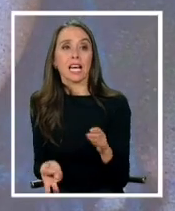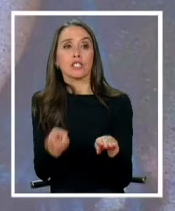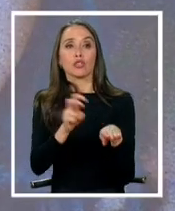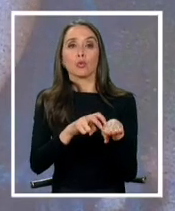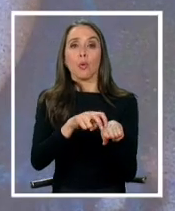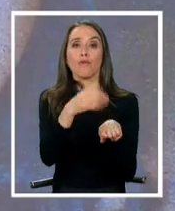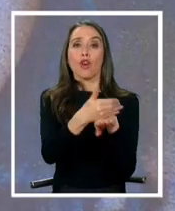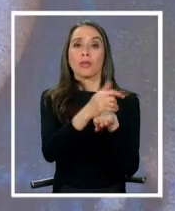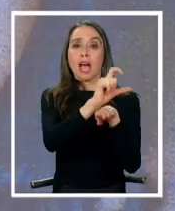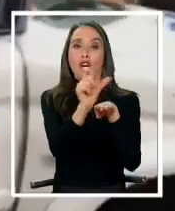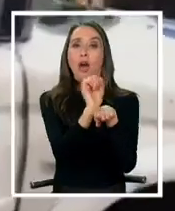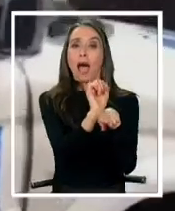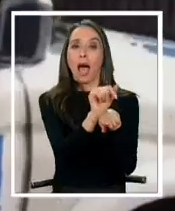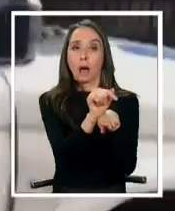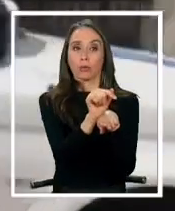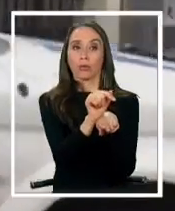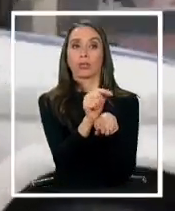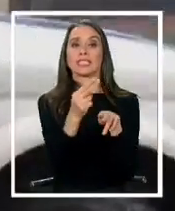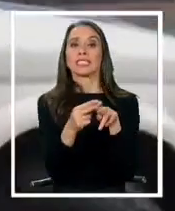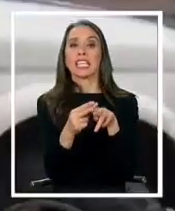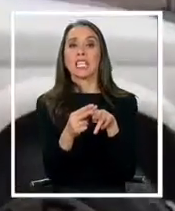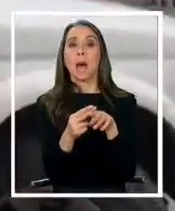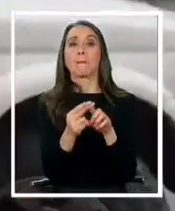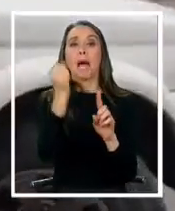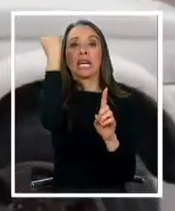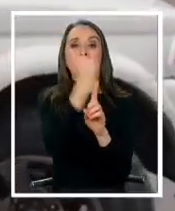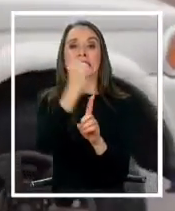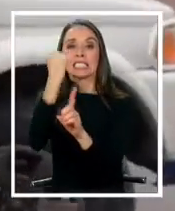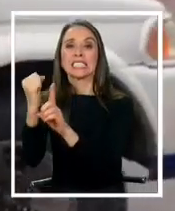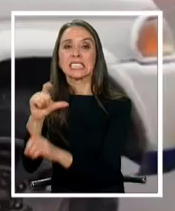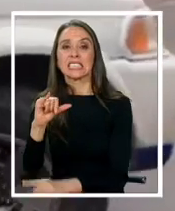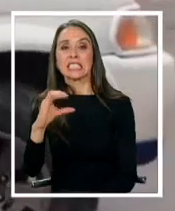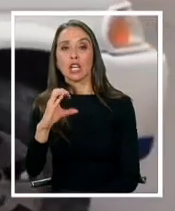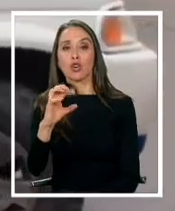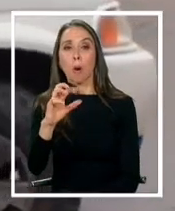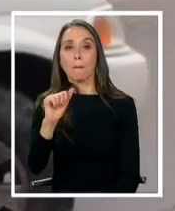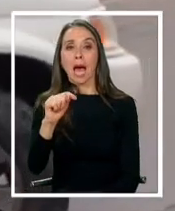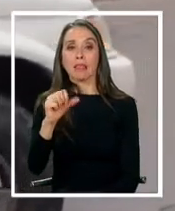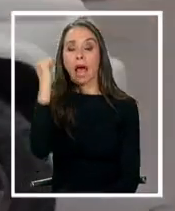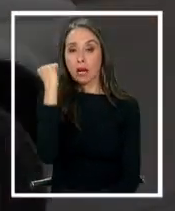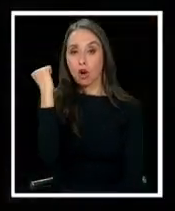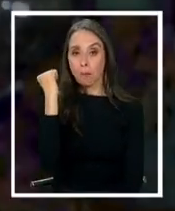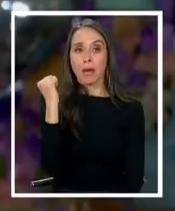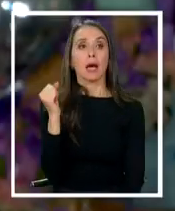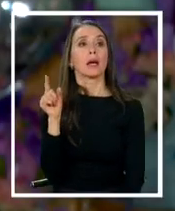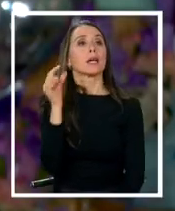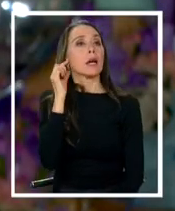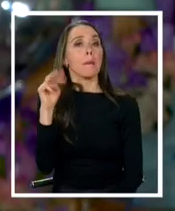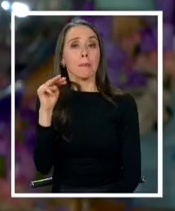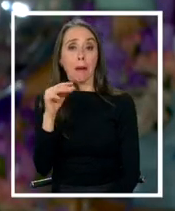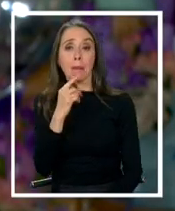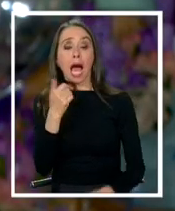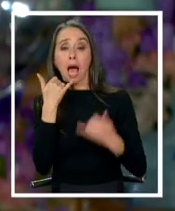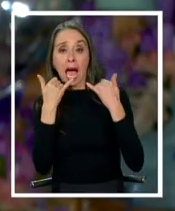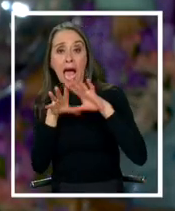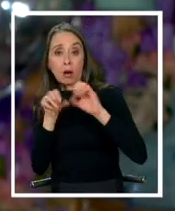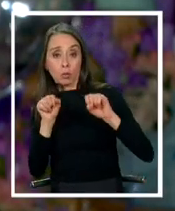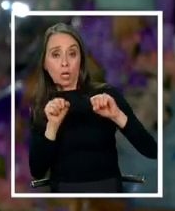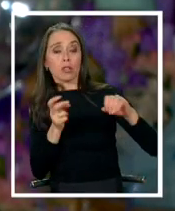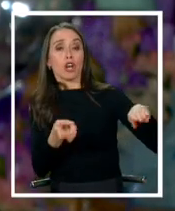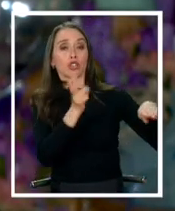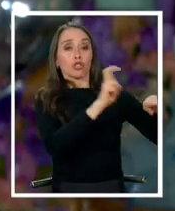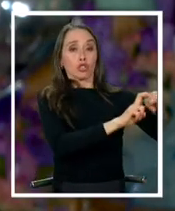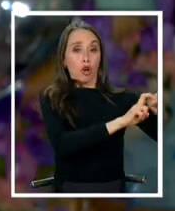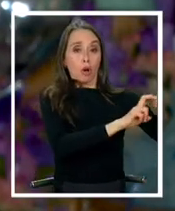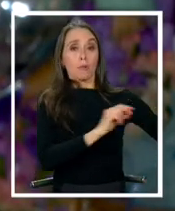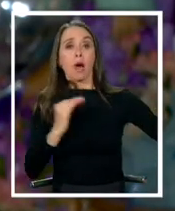auto del que ahora se conoce como el psicópata de Copiapó. Se suponía que de allá hasta acá, a menos de 3 minutos, 5 minutos,